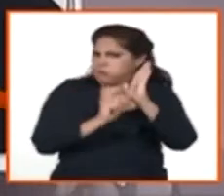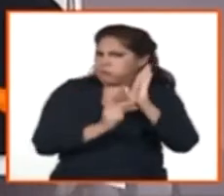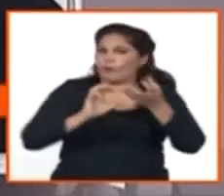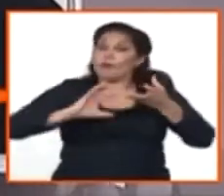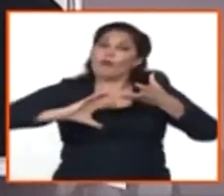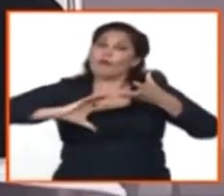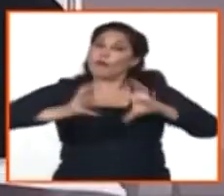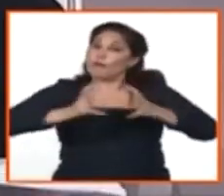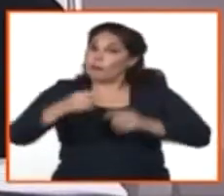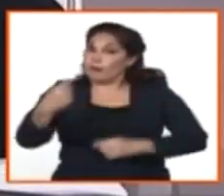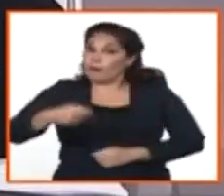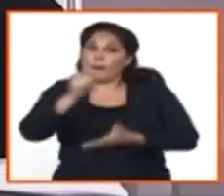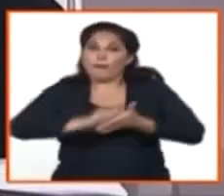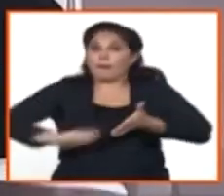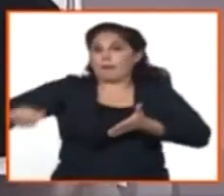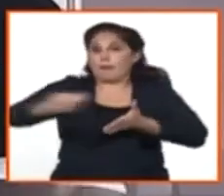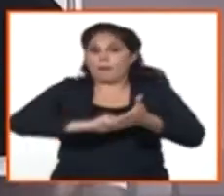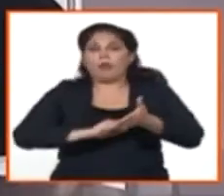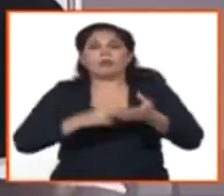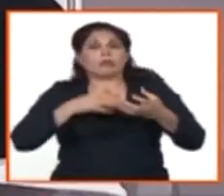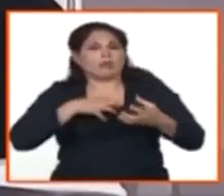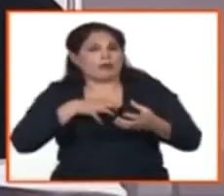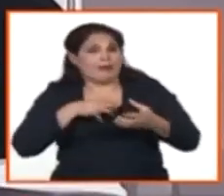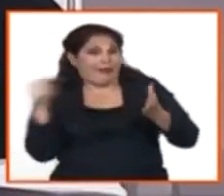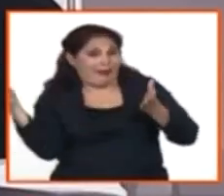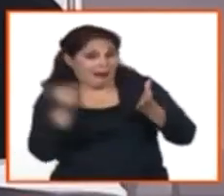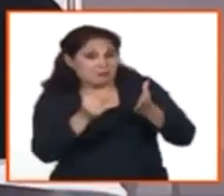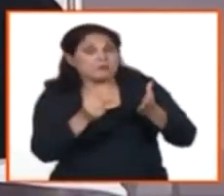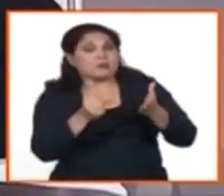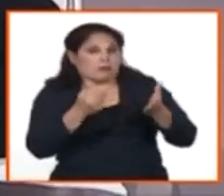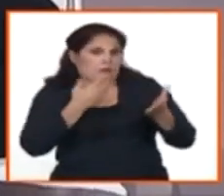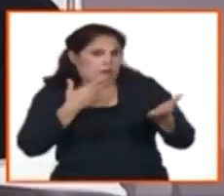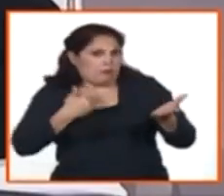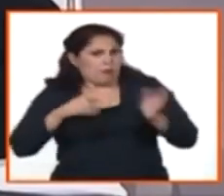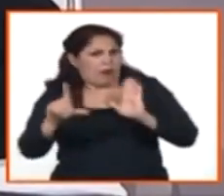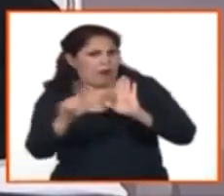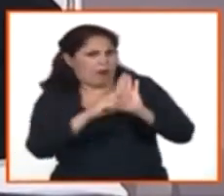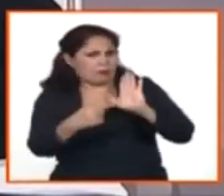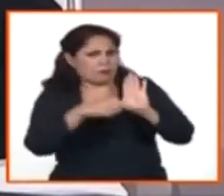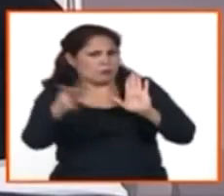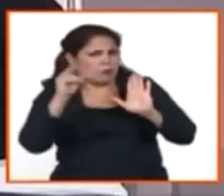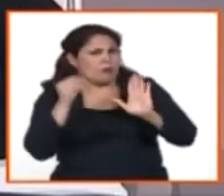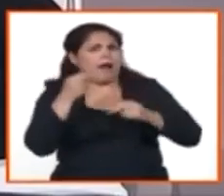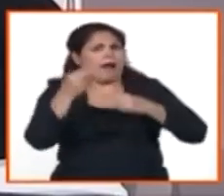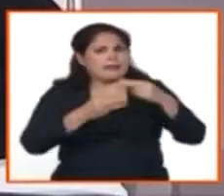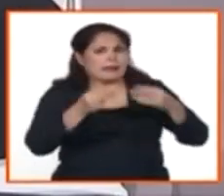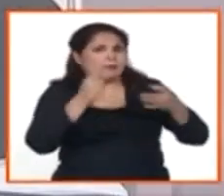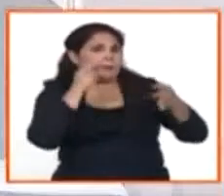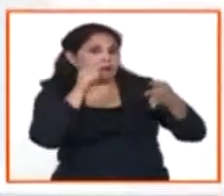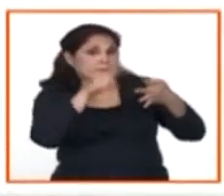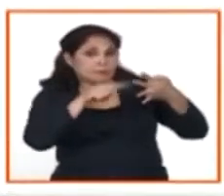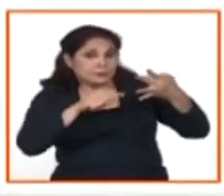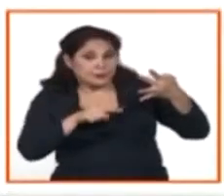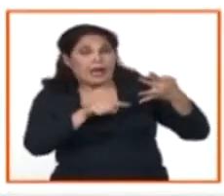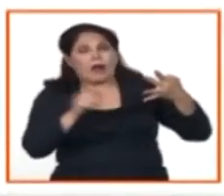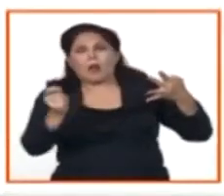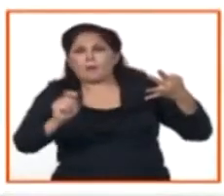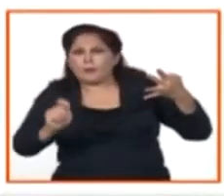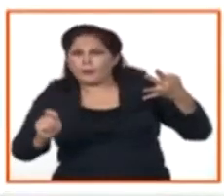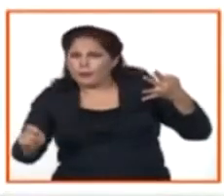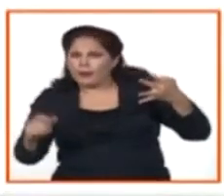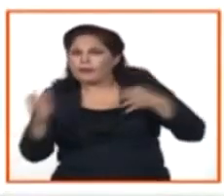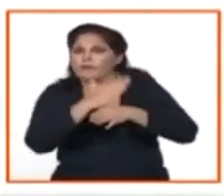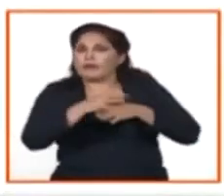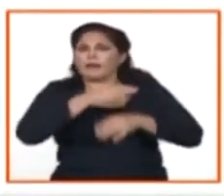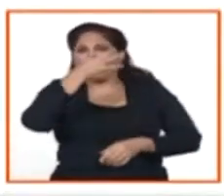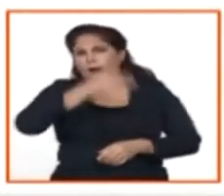estratégicos que el plan aborda de manera concreta, y es ahora el rol de esta ley desarrollar los mismos y también, por supuesto, plantear